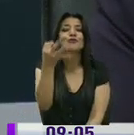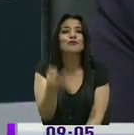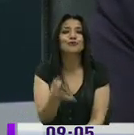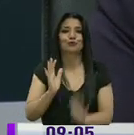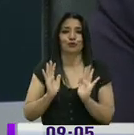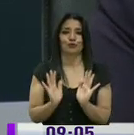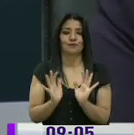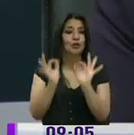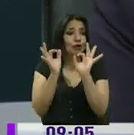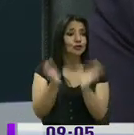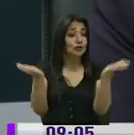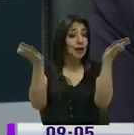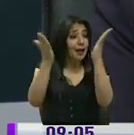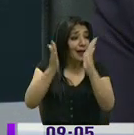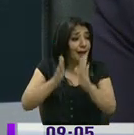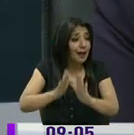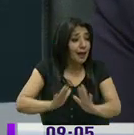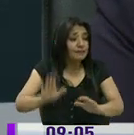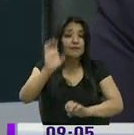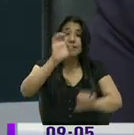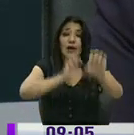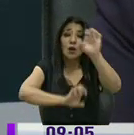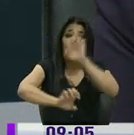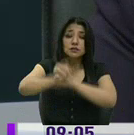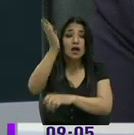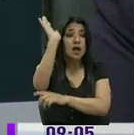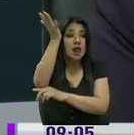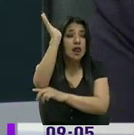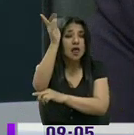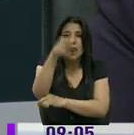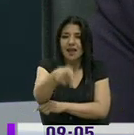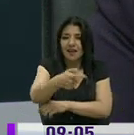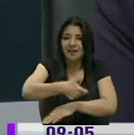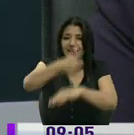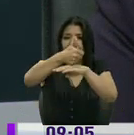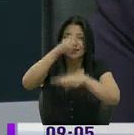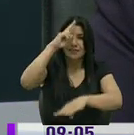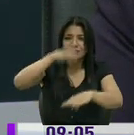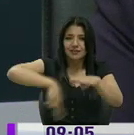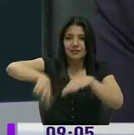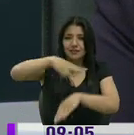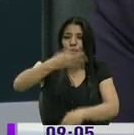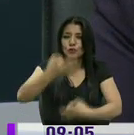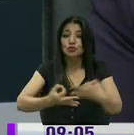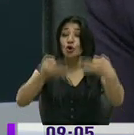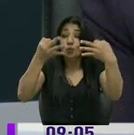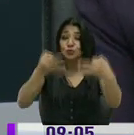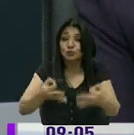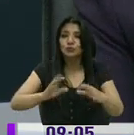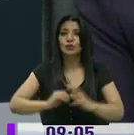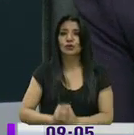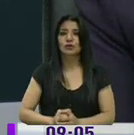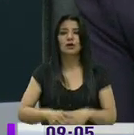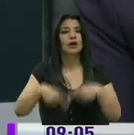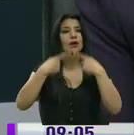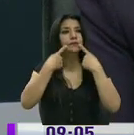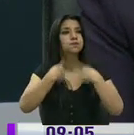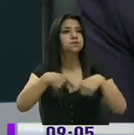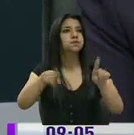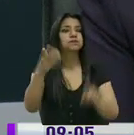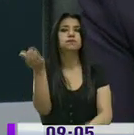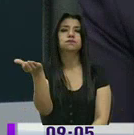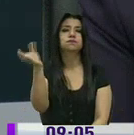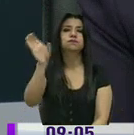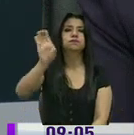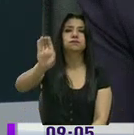concluyamos la etapa de evaluación oral a la corte nacional de justicia sale un vídeo falso de